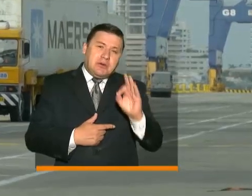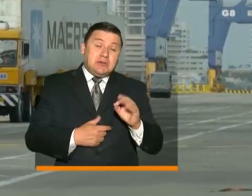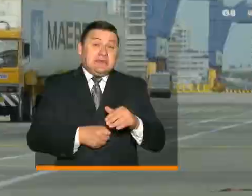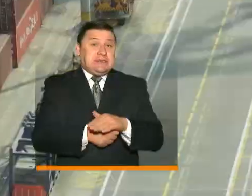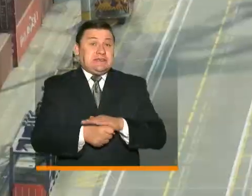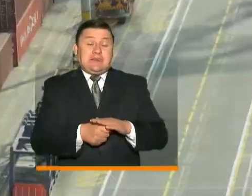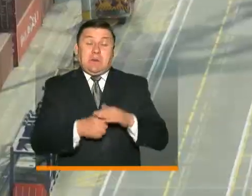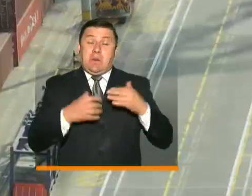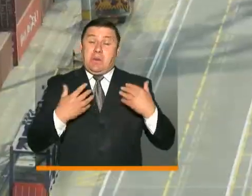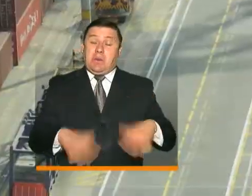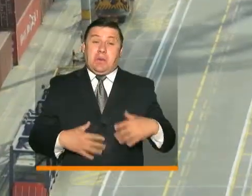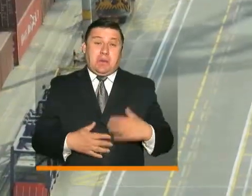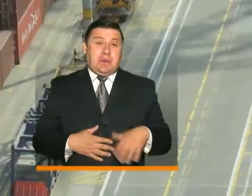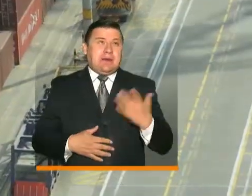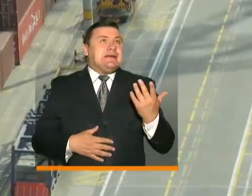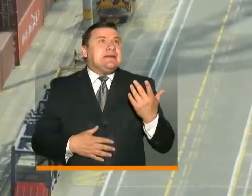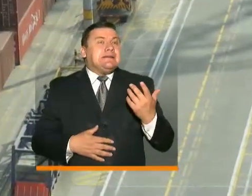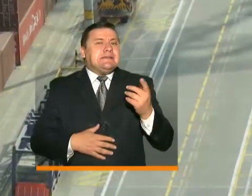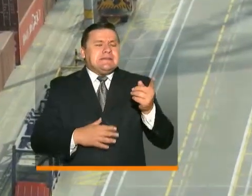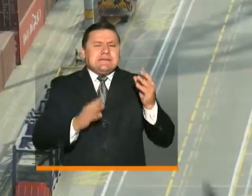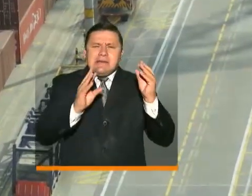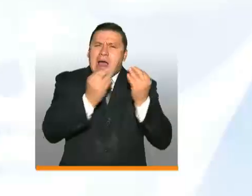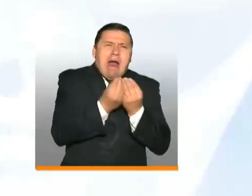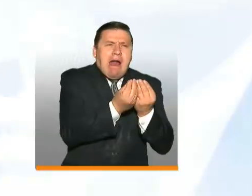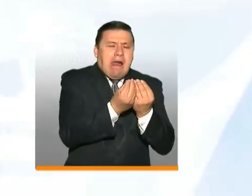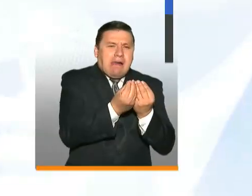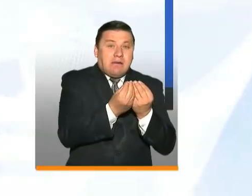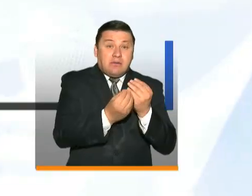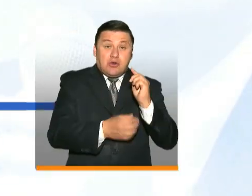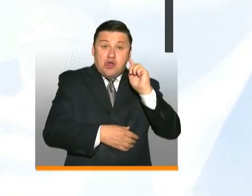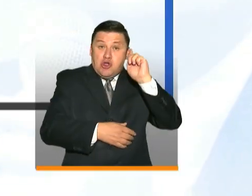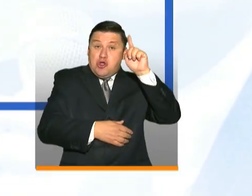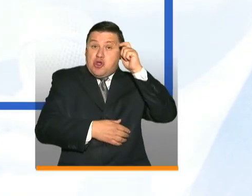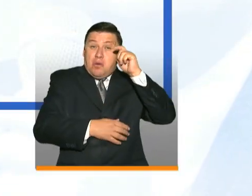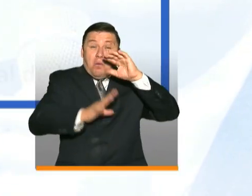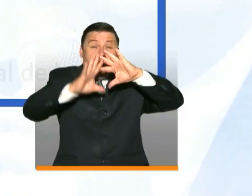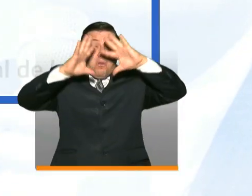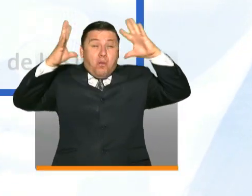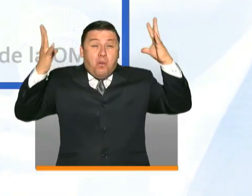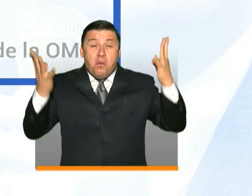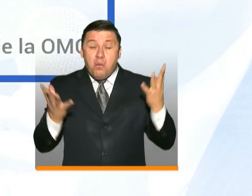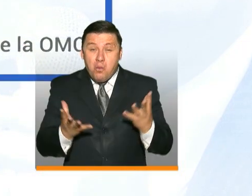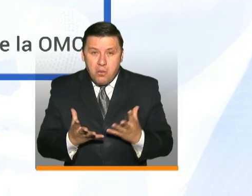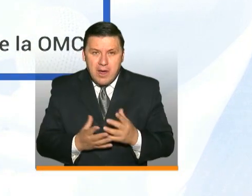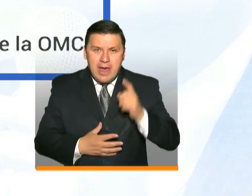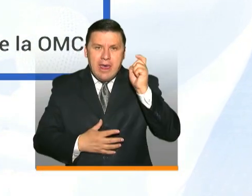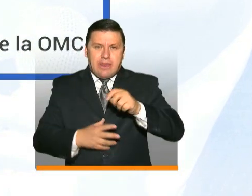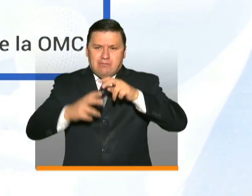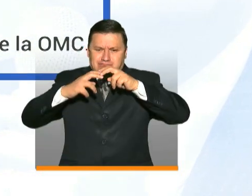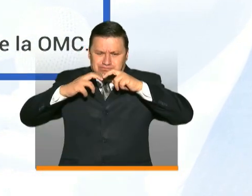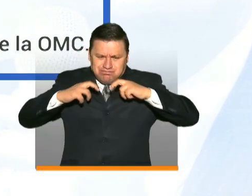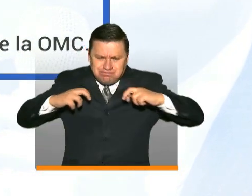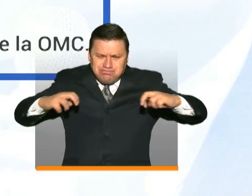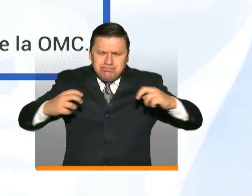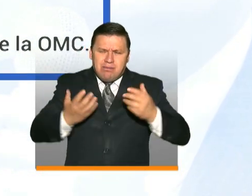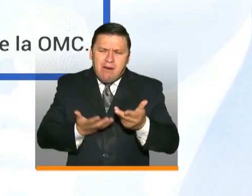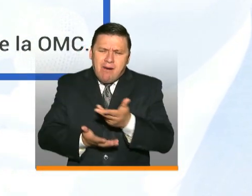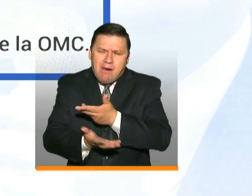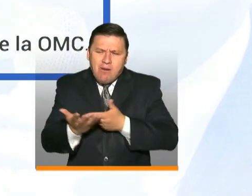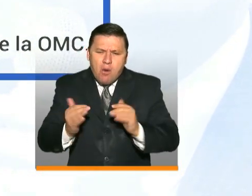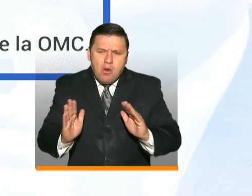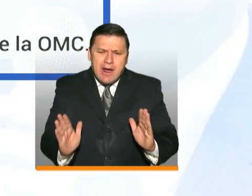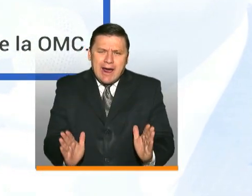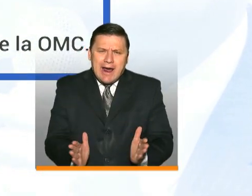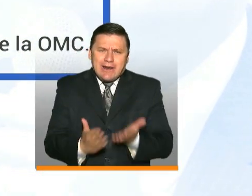situación excepcional que demanda medidas excepcionales. Los gobiernos de todo el mundo deben sentar las bases de una